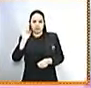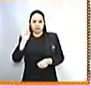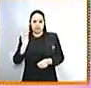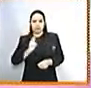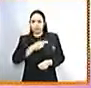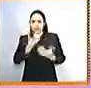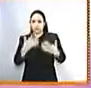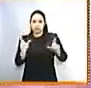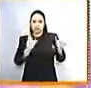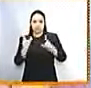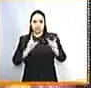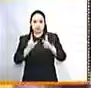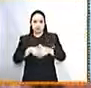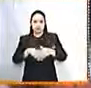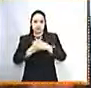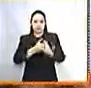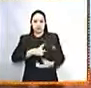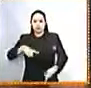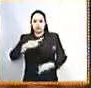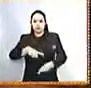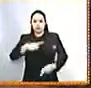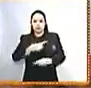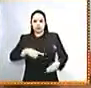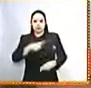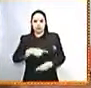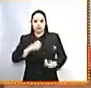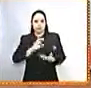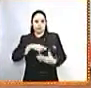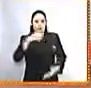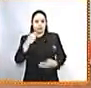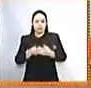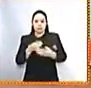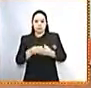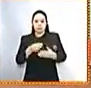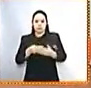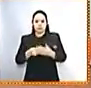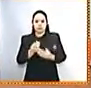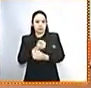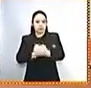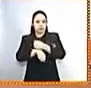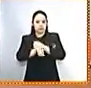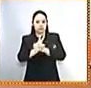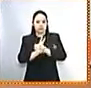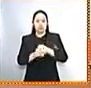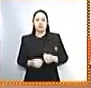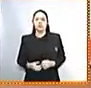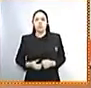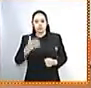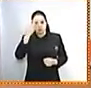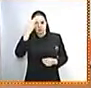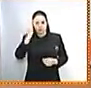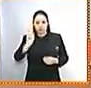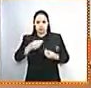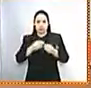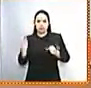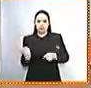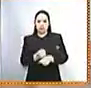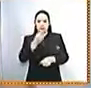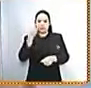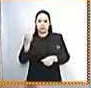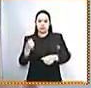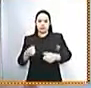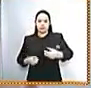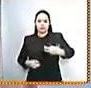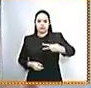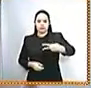ya estamos listos para dar inicio a la diversión y lo haremos multiplicando su dinero con premiado. Conoceremos el primer número favorecido, su